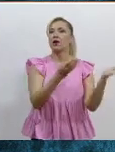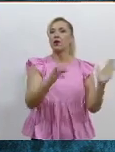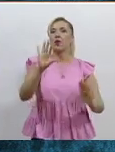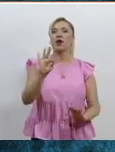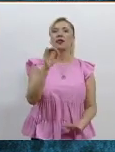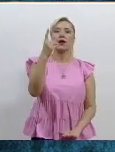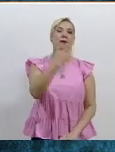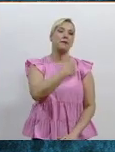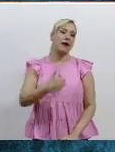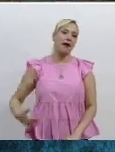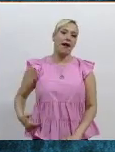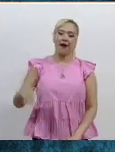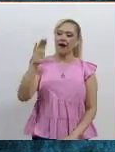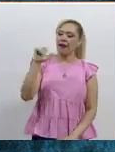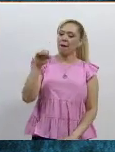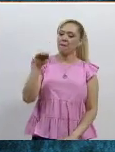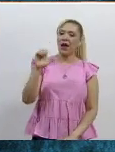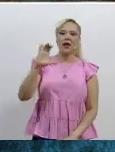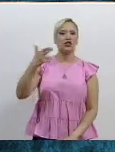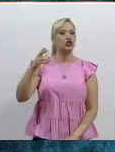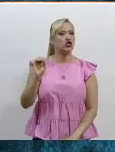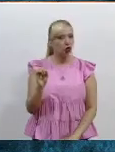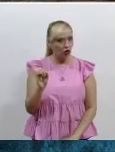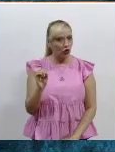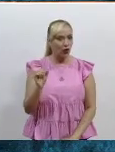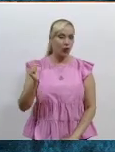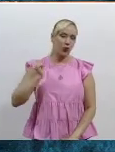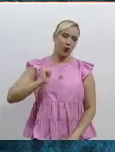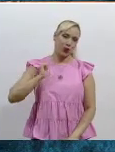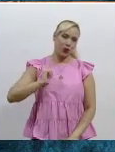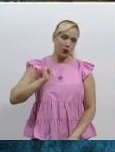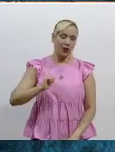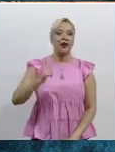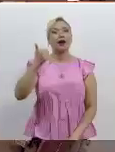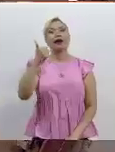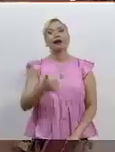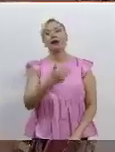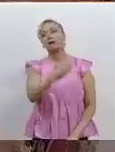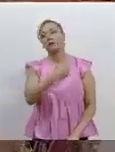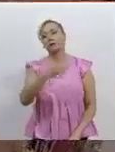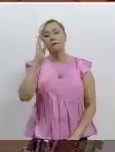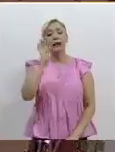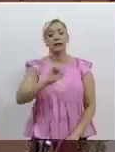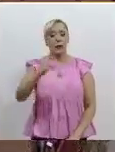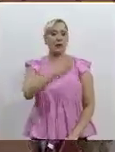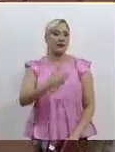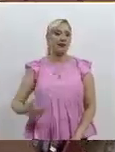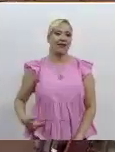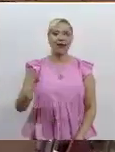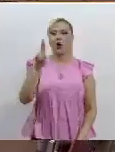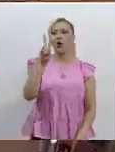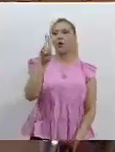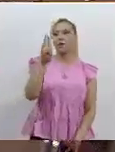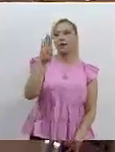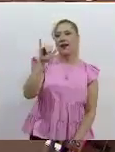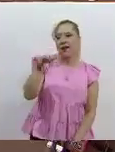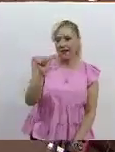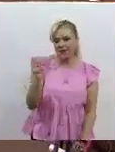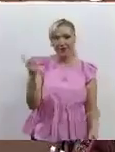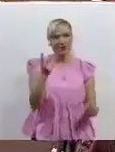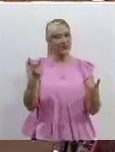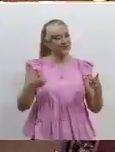presidente de la República, Manuel Ávila Camacho, y el ministro presidente Salvador Urbina Frías. El edificio sede del Tribunal